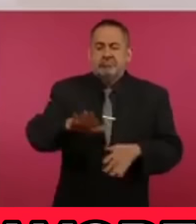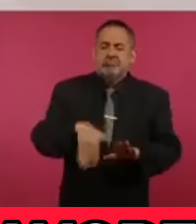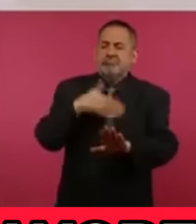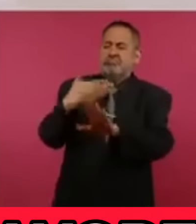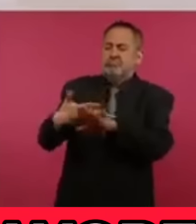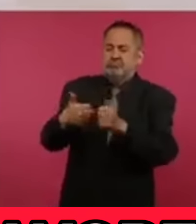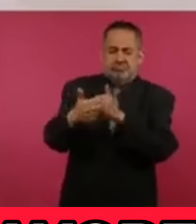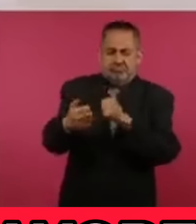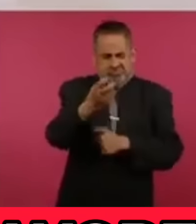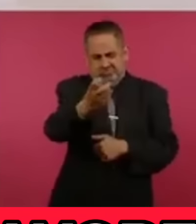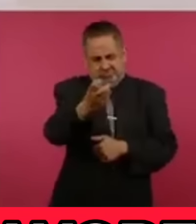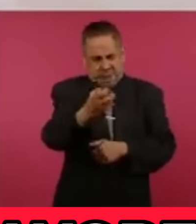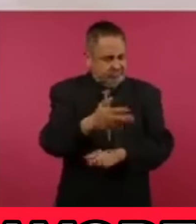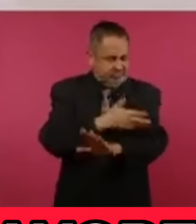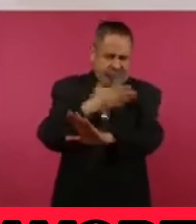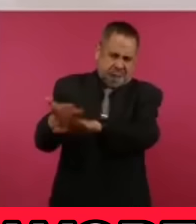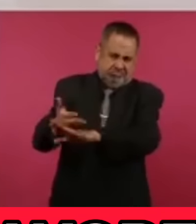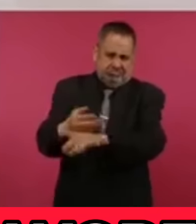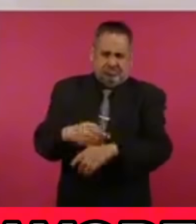Así,